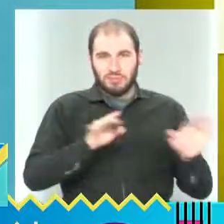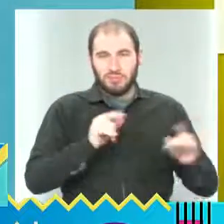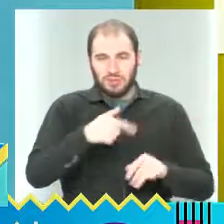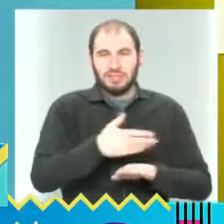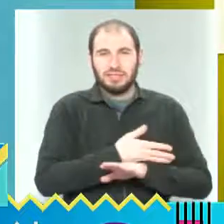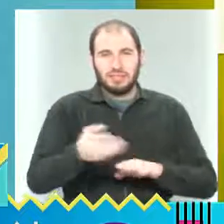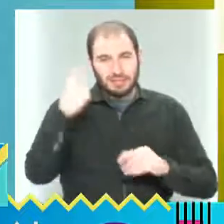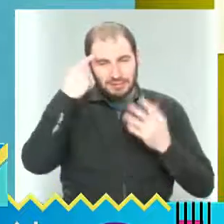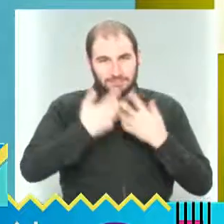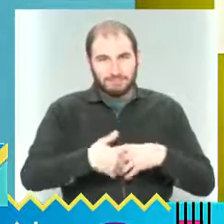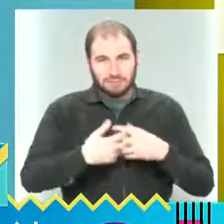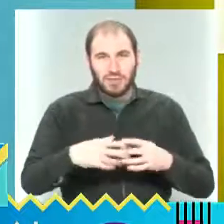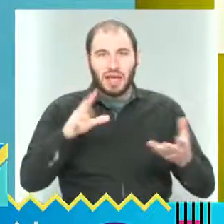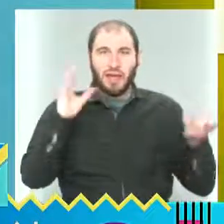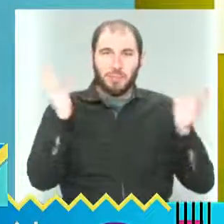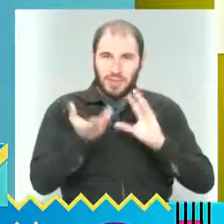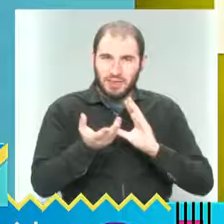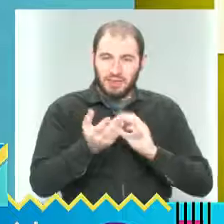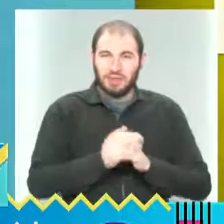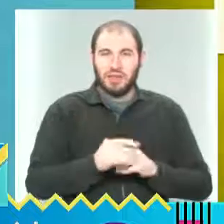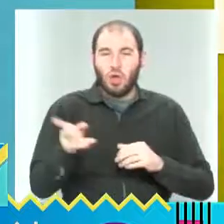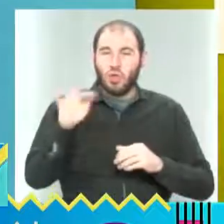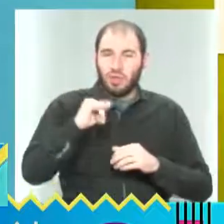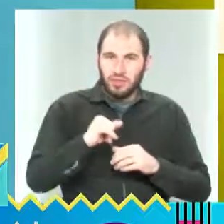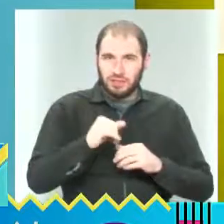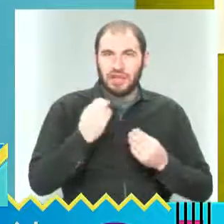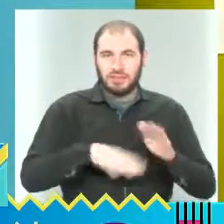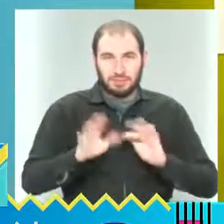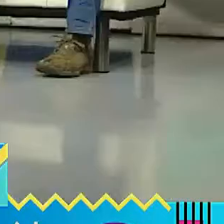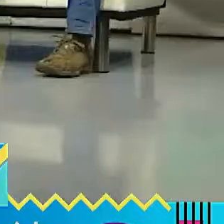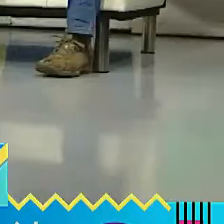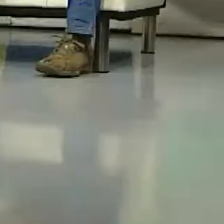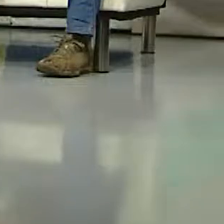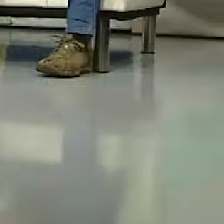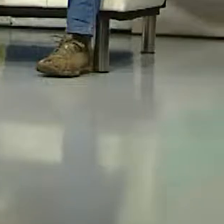a que sigan pensando esto del medio ambiente, del día a día, de qué hacemos, ya venimos.